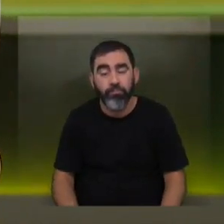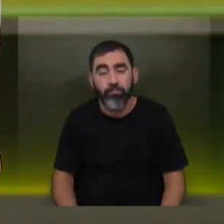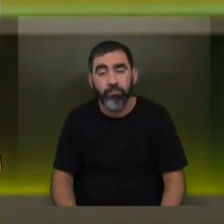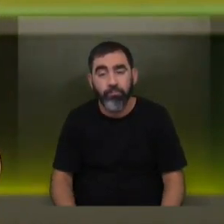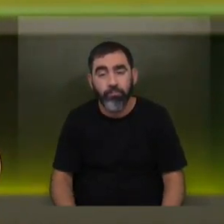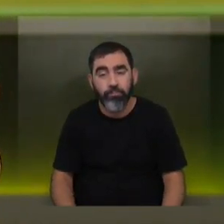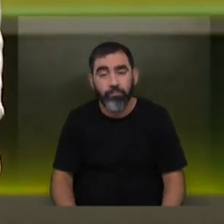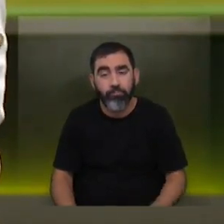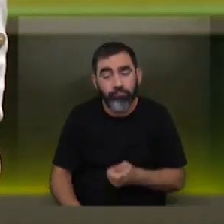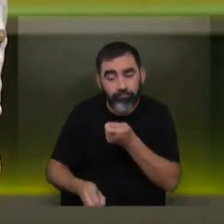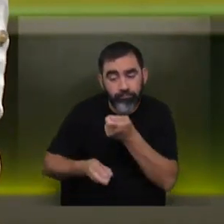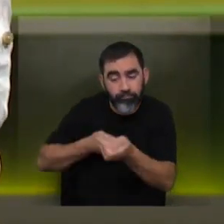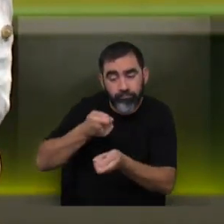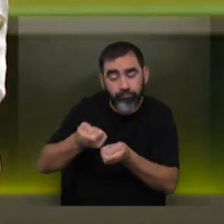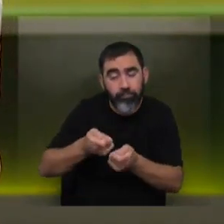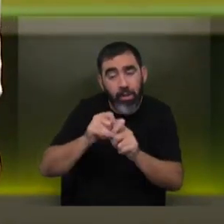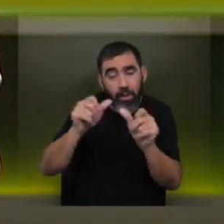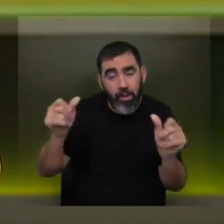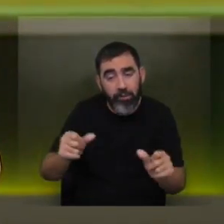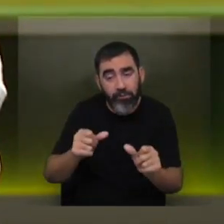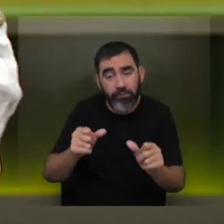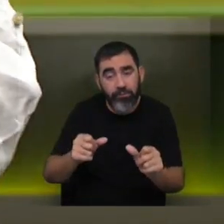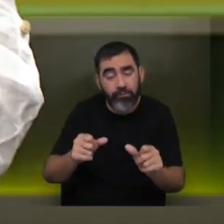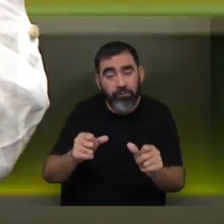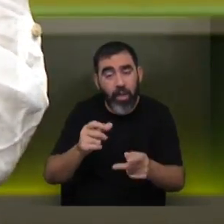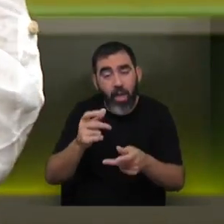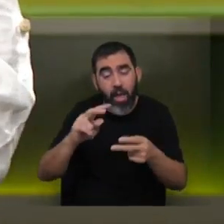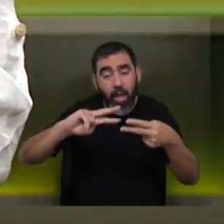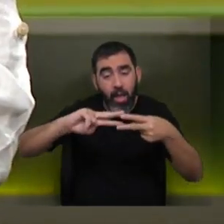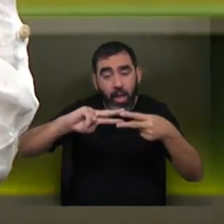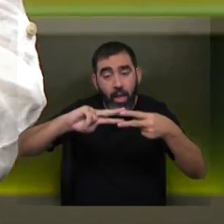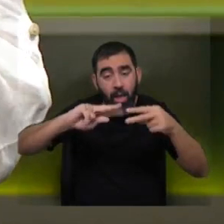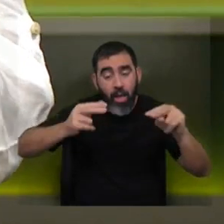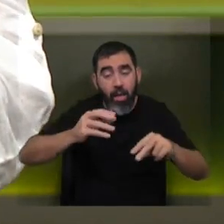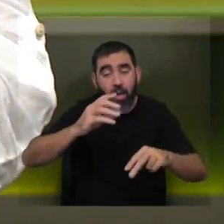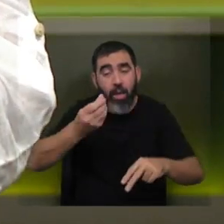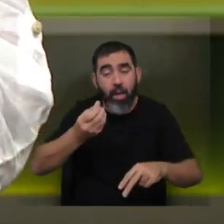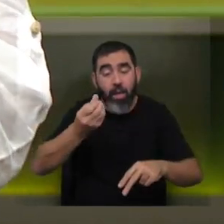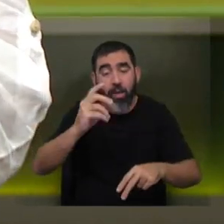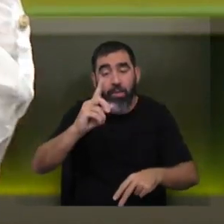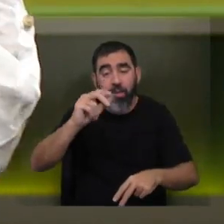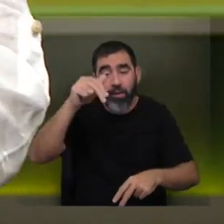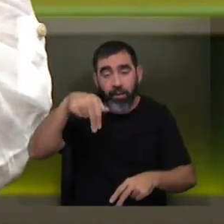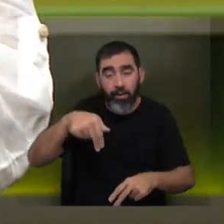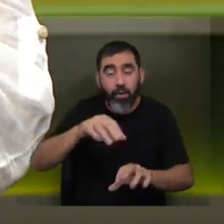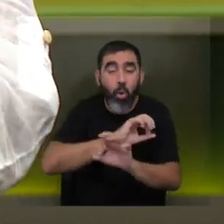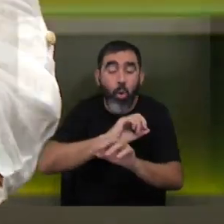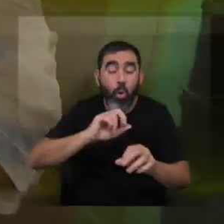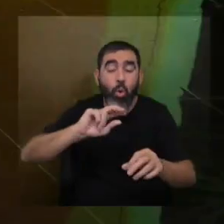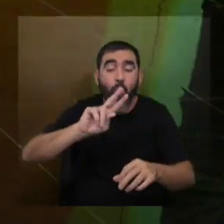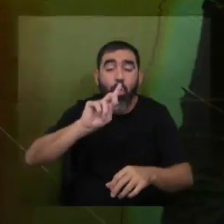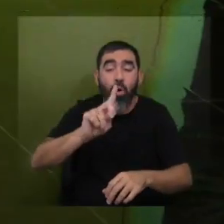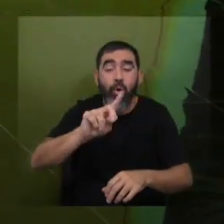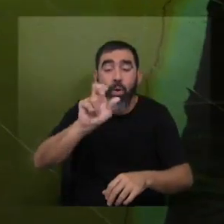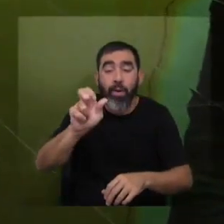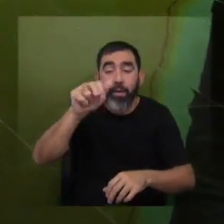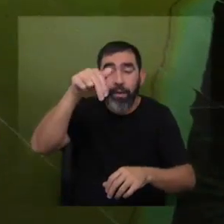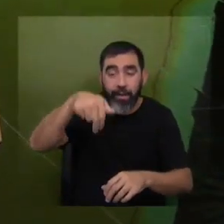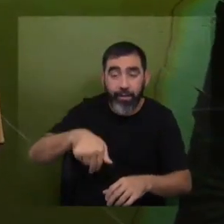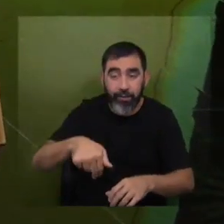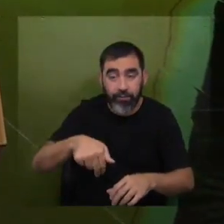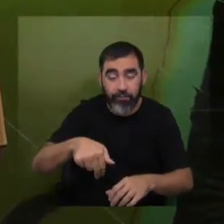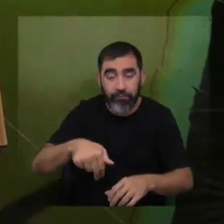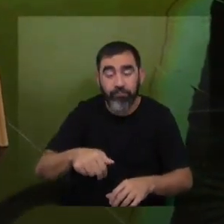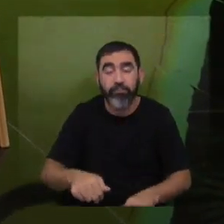introducir un fragmento de ADN o por ejemplo un gen que tiene la información para producir una